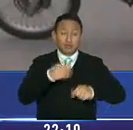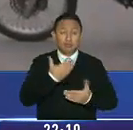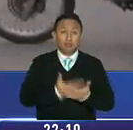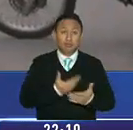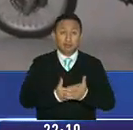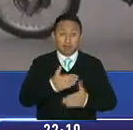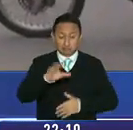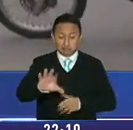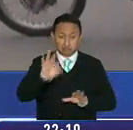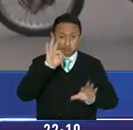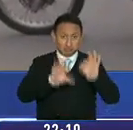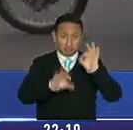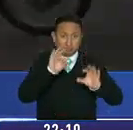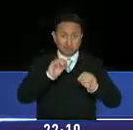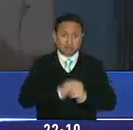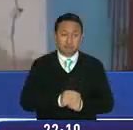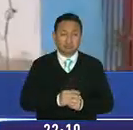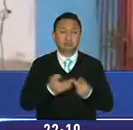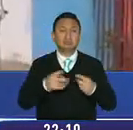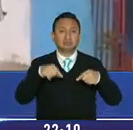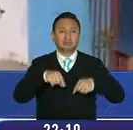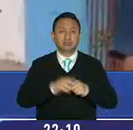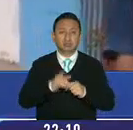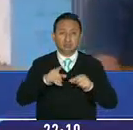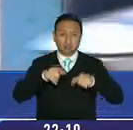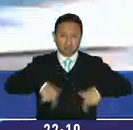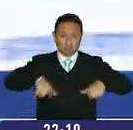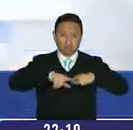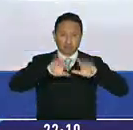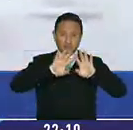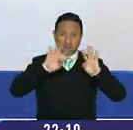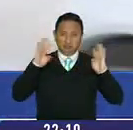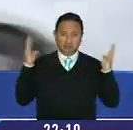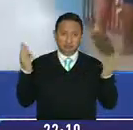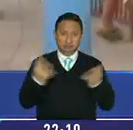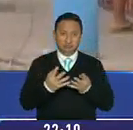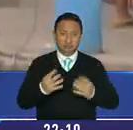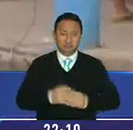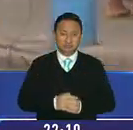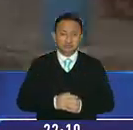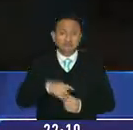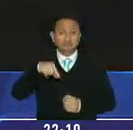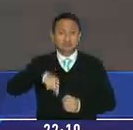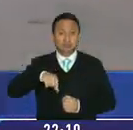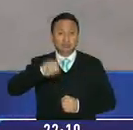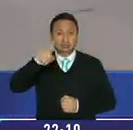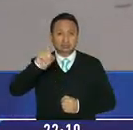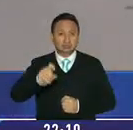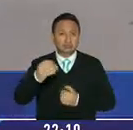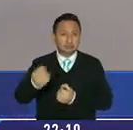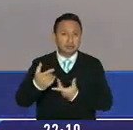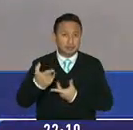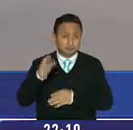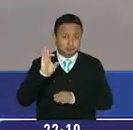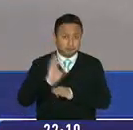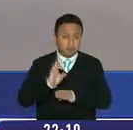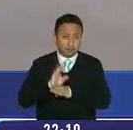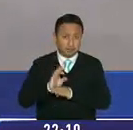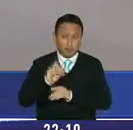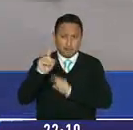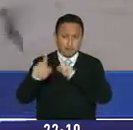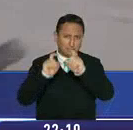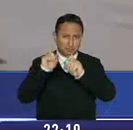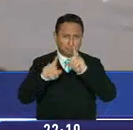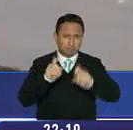balísticos y de igual forma acordonó el área. Además, recabó información de quienes fueron testigos de este hecho. Y hoy